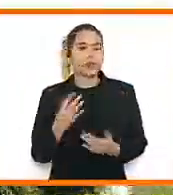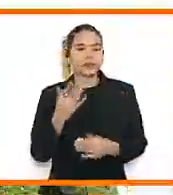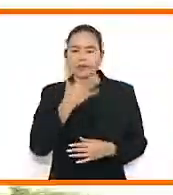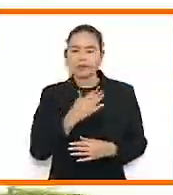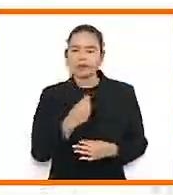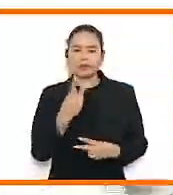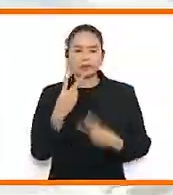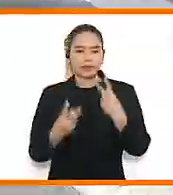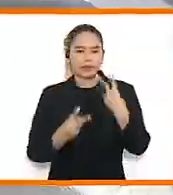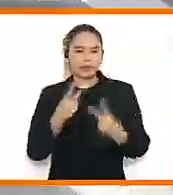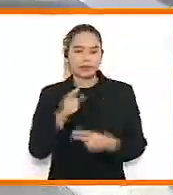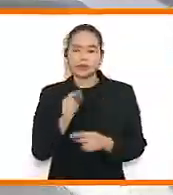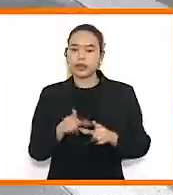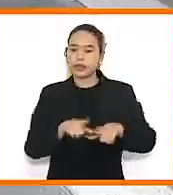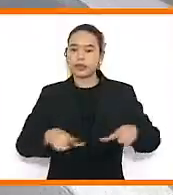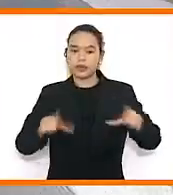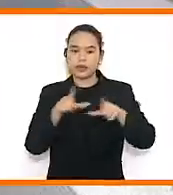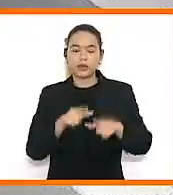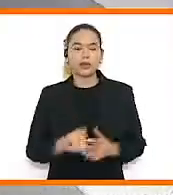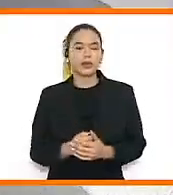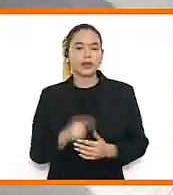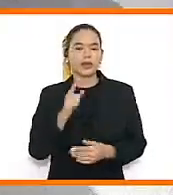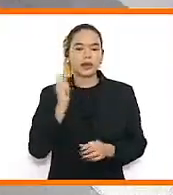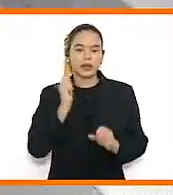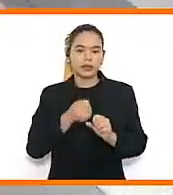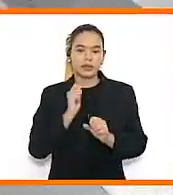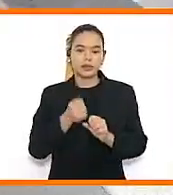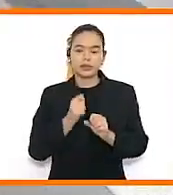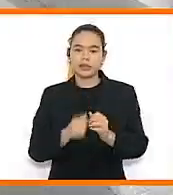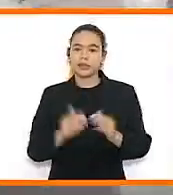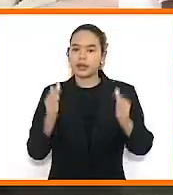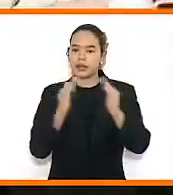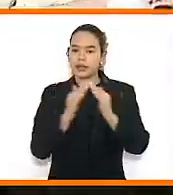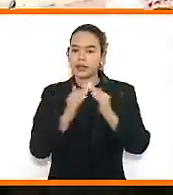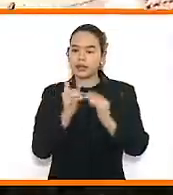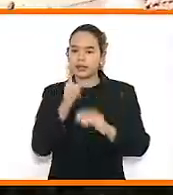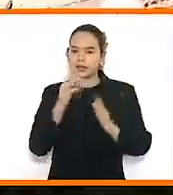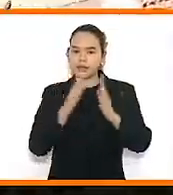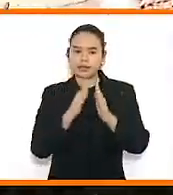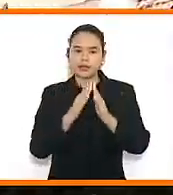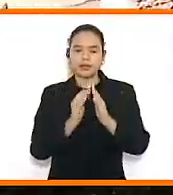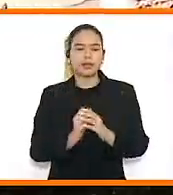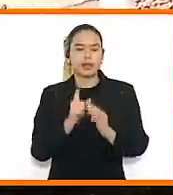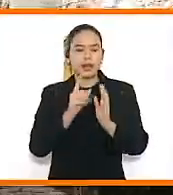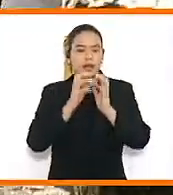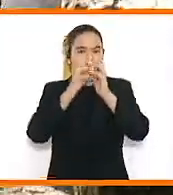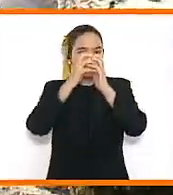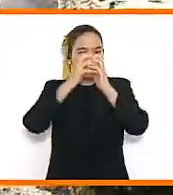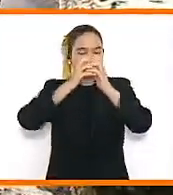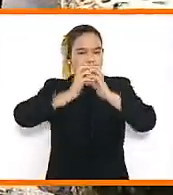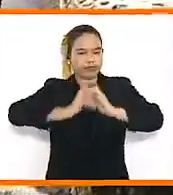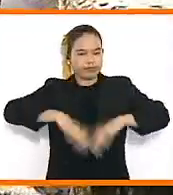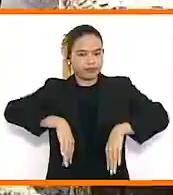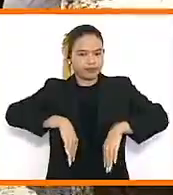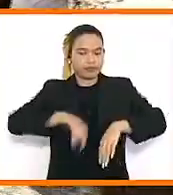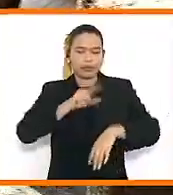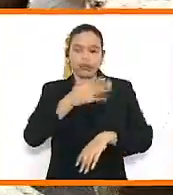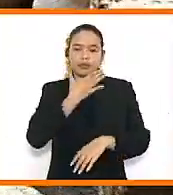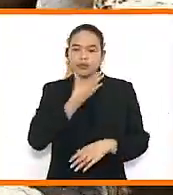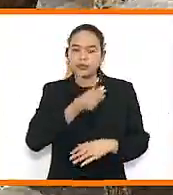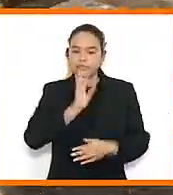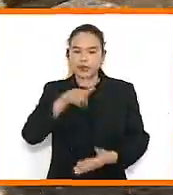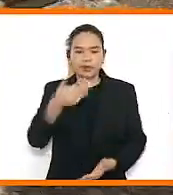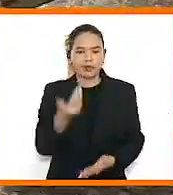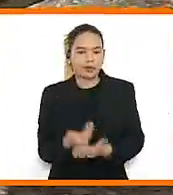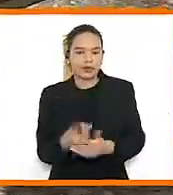por un accidente laboral mientras hacía reparaciones en el techo de una vivienda. Al desprenderse las láminas, Marvin cayó